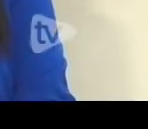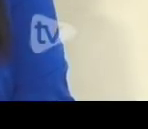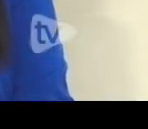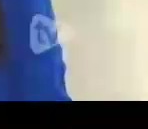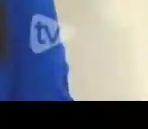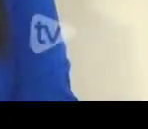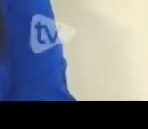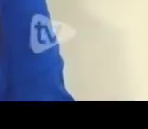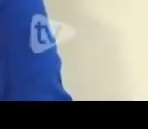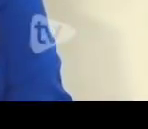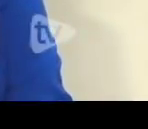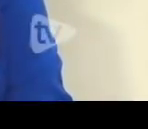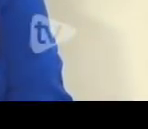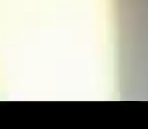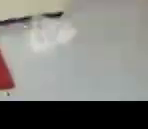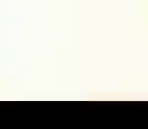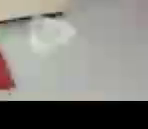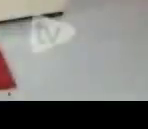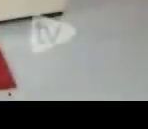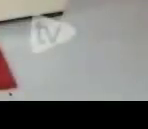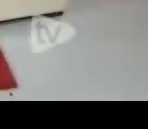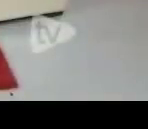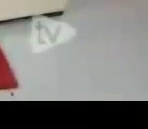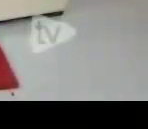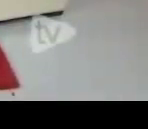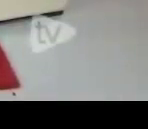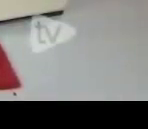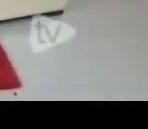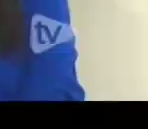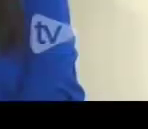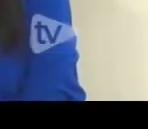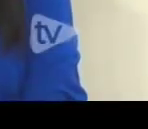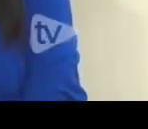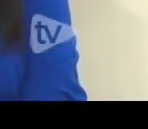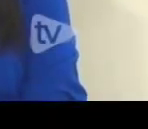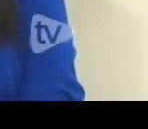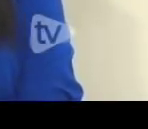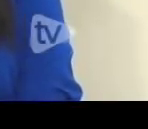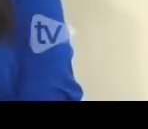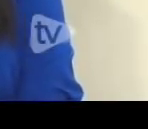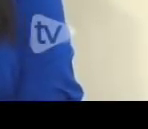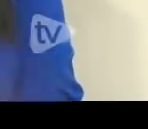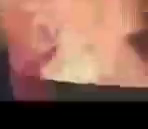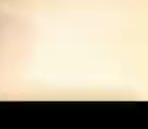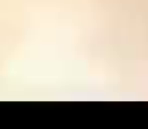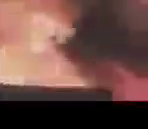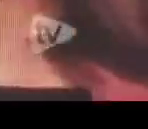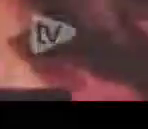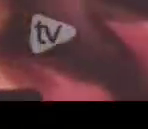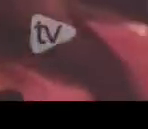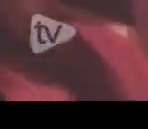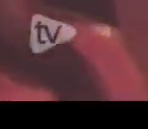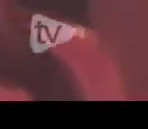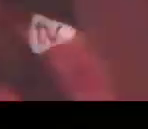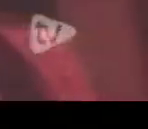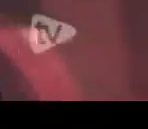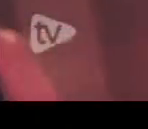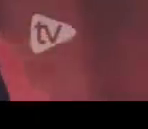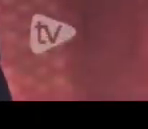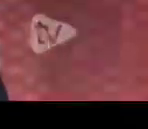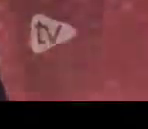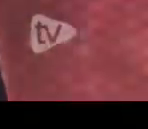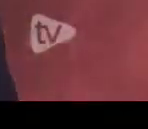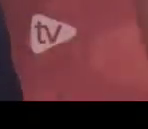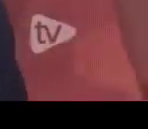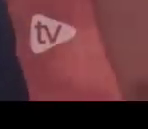que las autoridades no son nuestros jefes. Sin prensa independiente no hay democracia. Tania Tinoco nos acompaña este